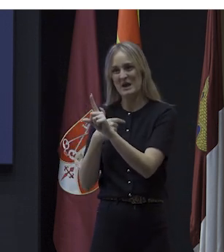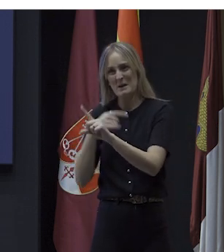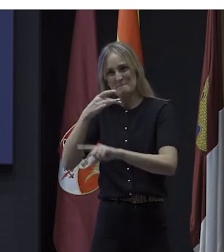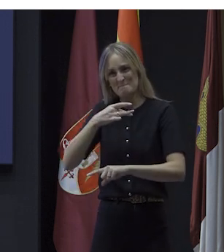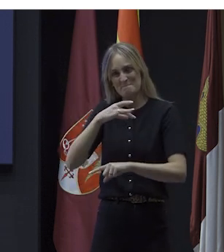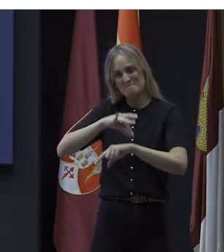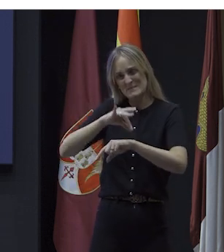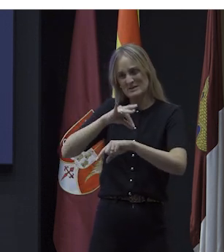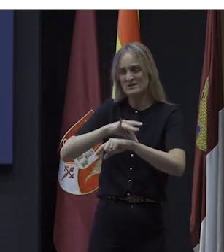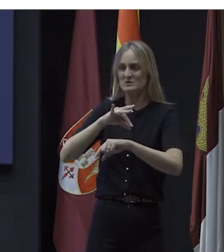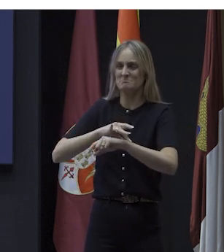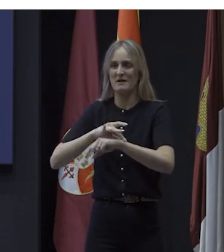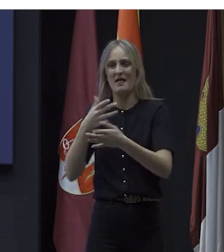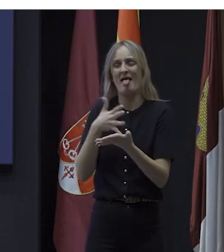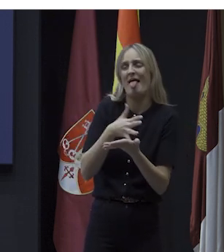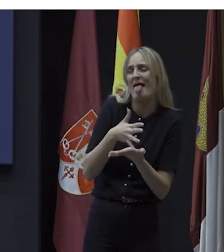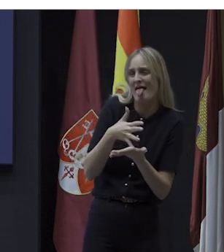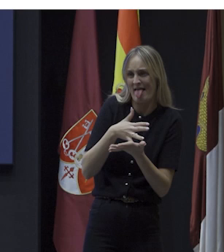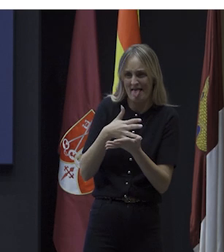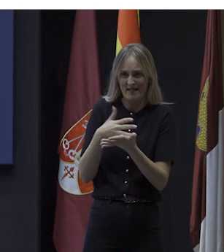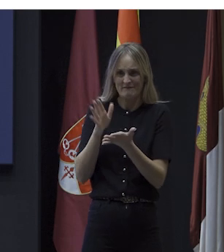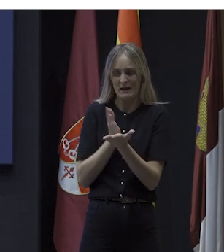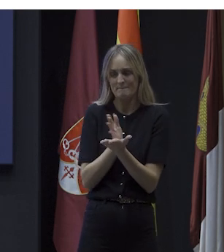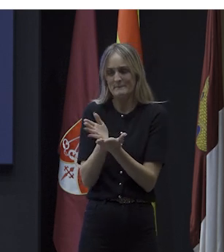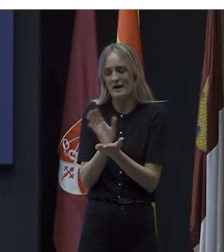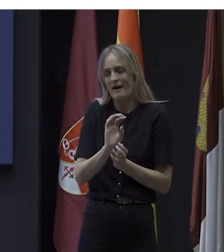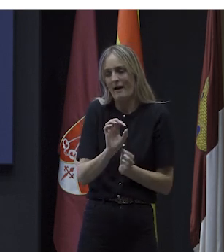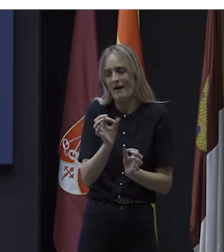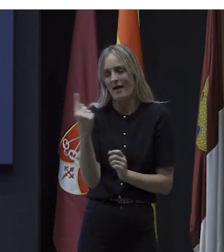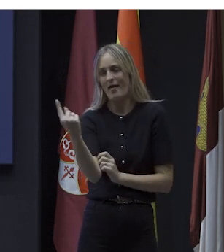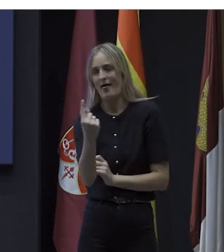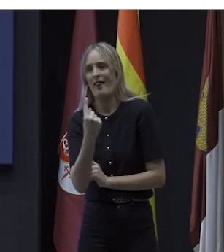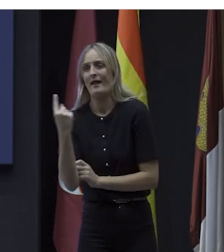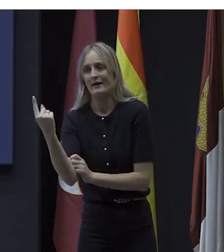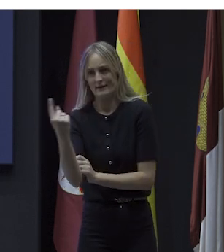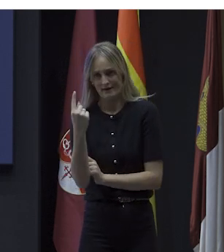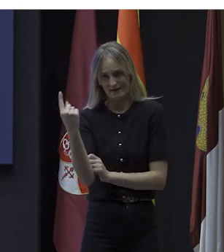para que no estuvieran mezclados con todos en sitios más tranquilos, como más apartados, ¿vale?